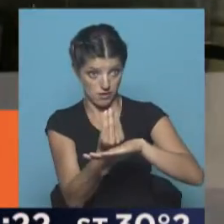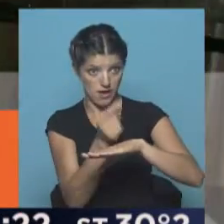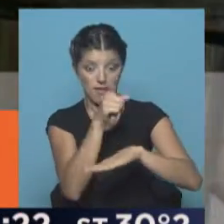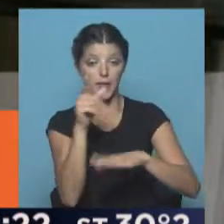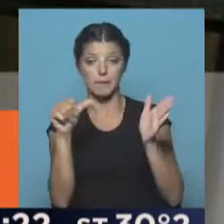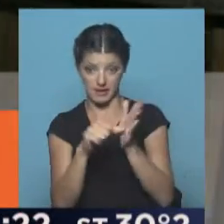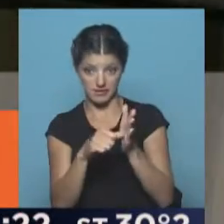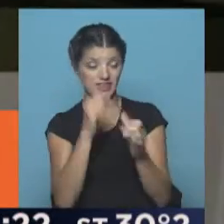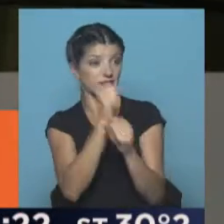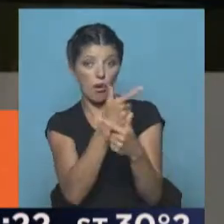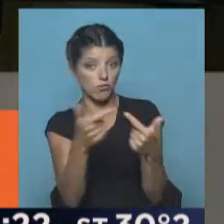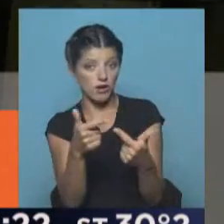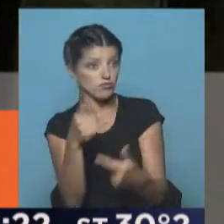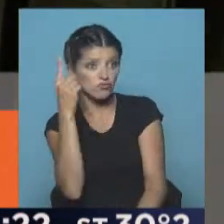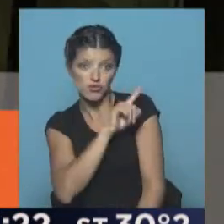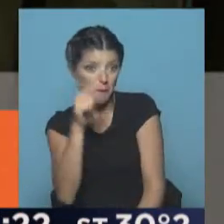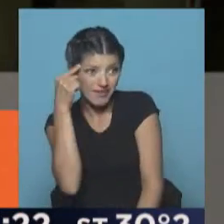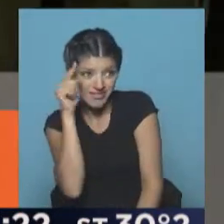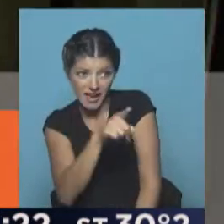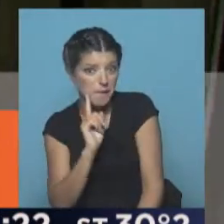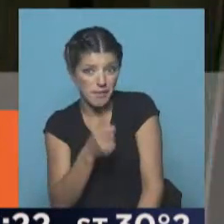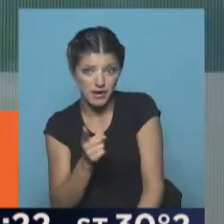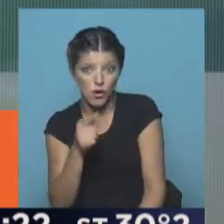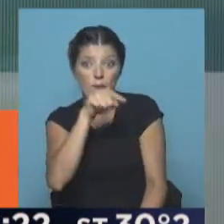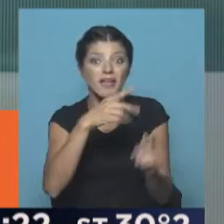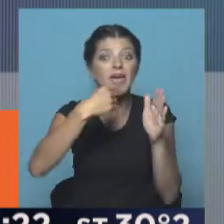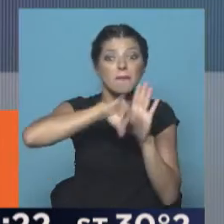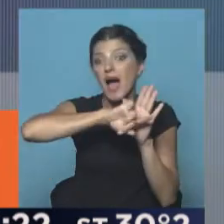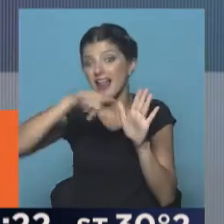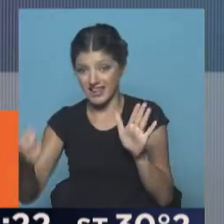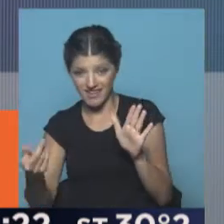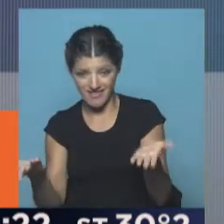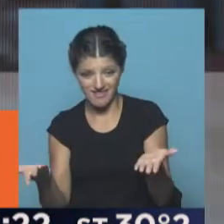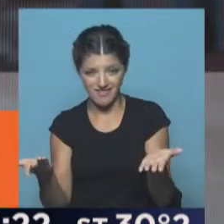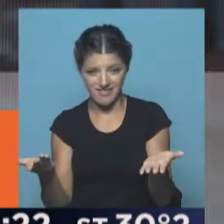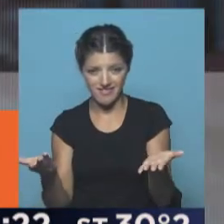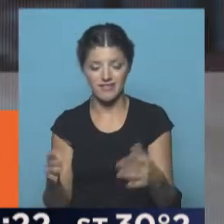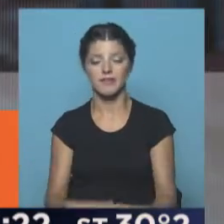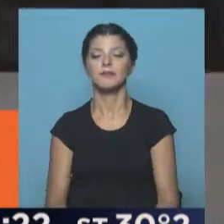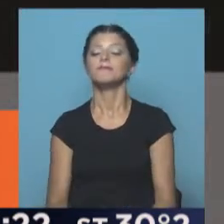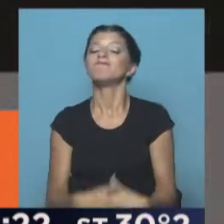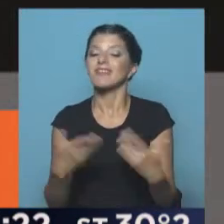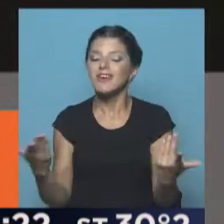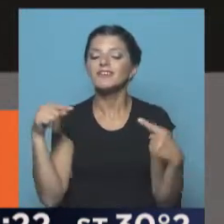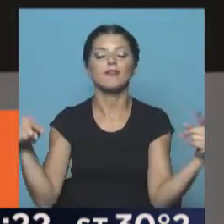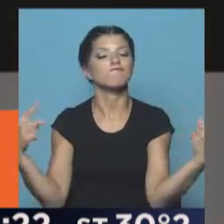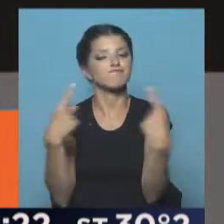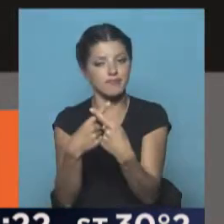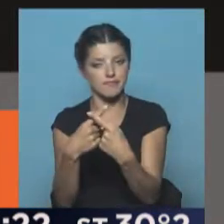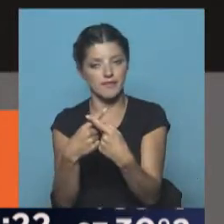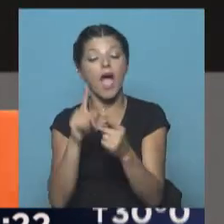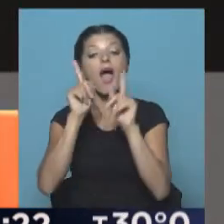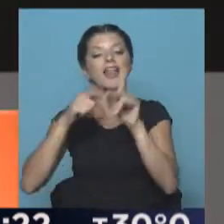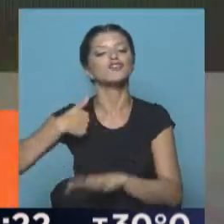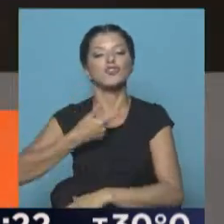no lo ven como peligroso y sin embargo es una masa mucho más grande. Y este es un gran dilema. El gran dilema es que las sociedades